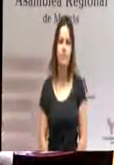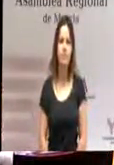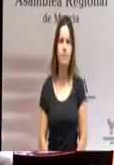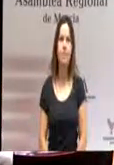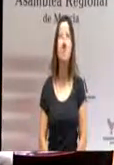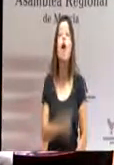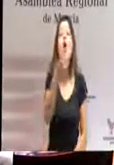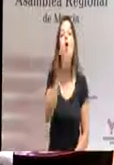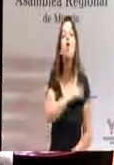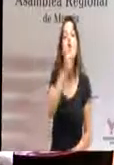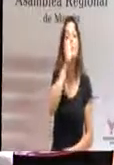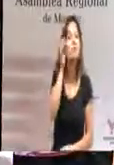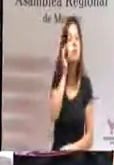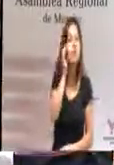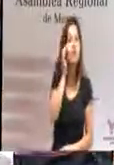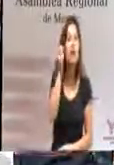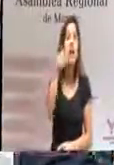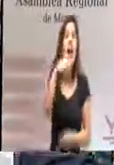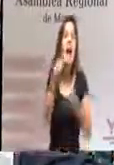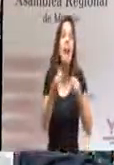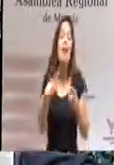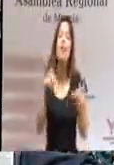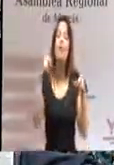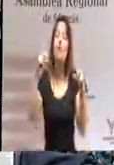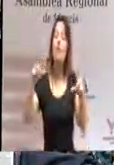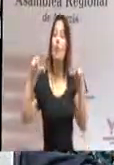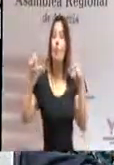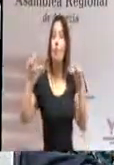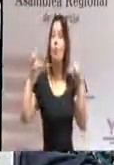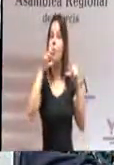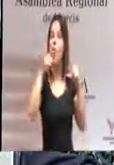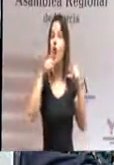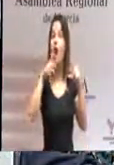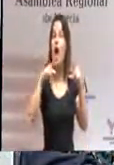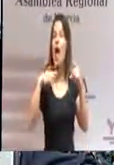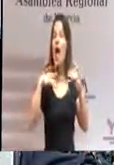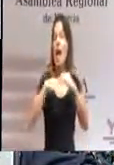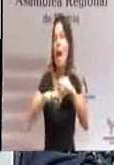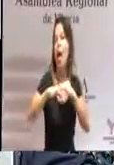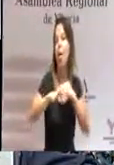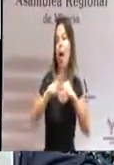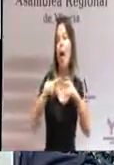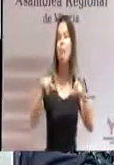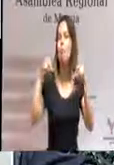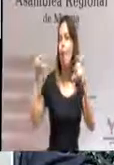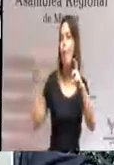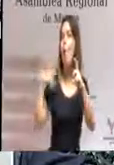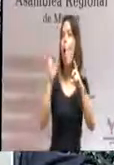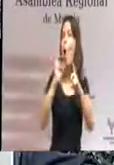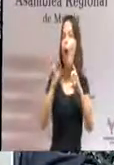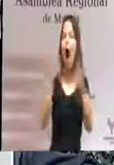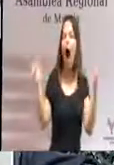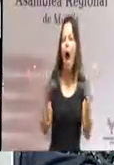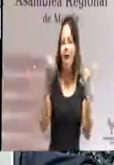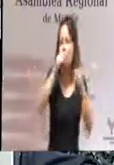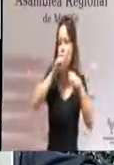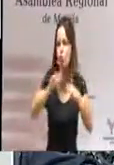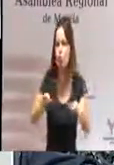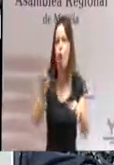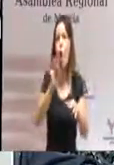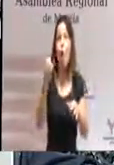Y hay señorías, quienes se hacen fotos a los pies de las Ramblas, quienes crean alarma y quienes en